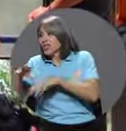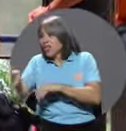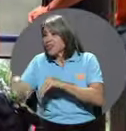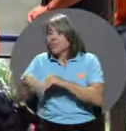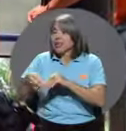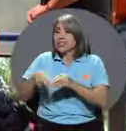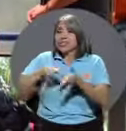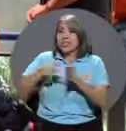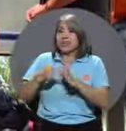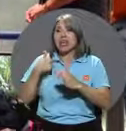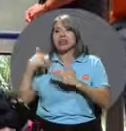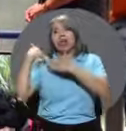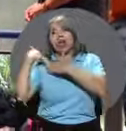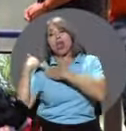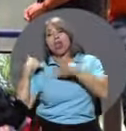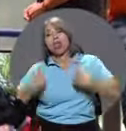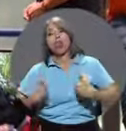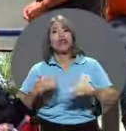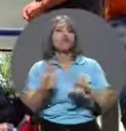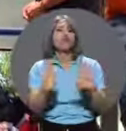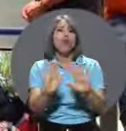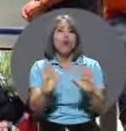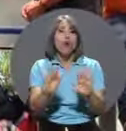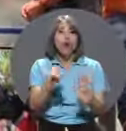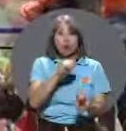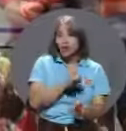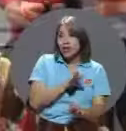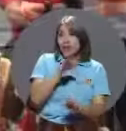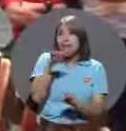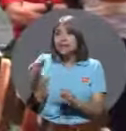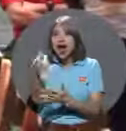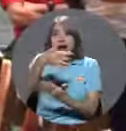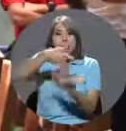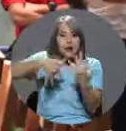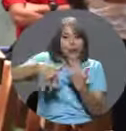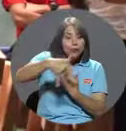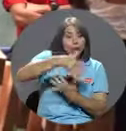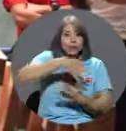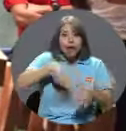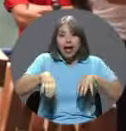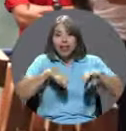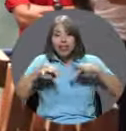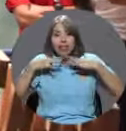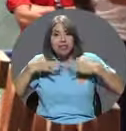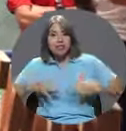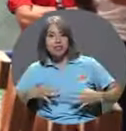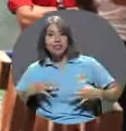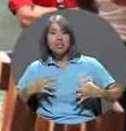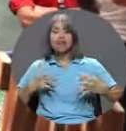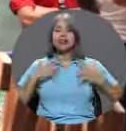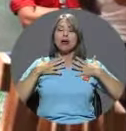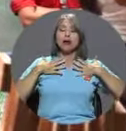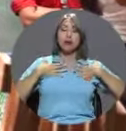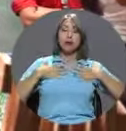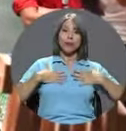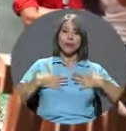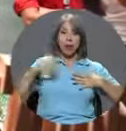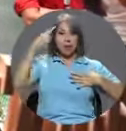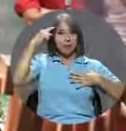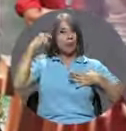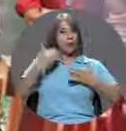realidad no. Usted va y en el convivio, en vivir ahí, estar tanto la actividad física y demás, uno se desestresa, ya refresca